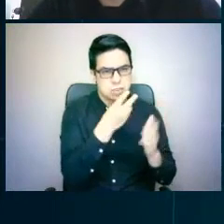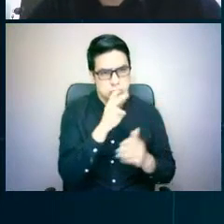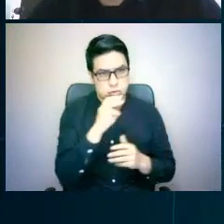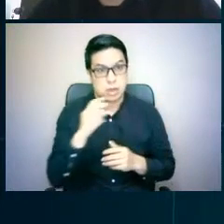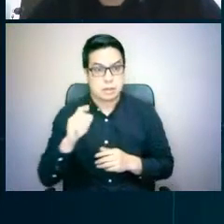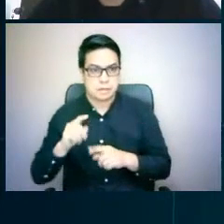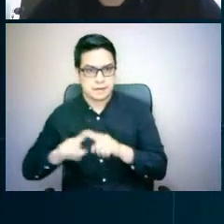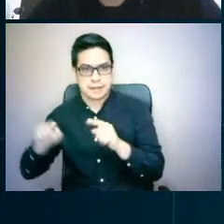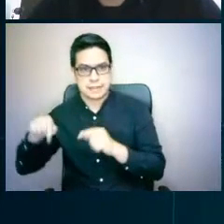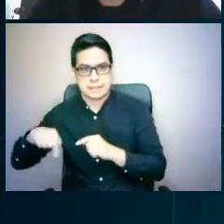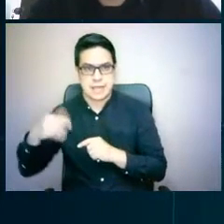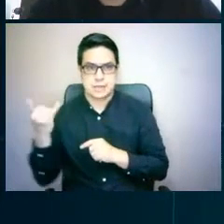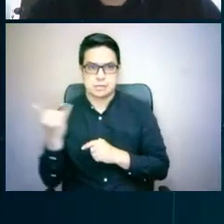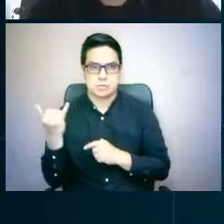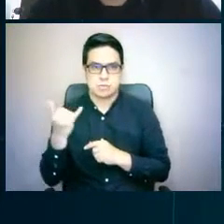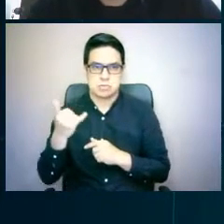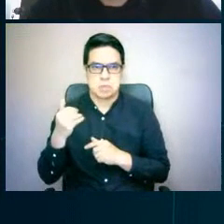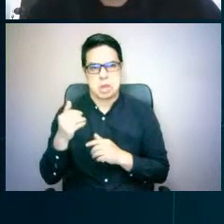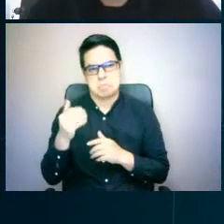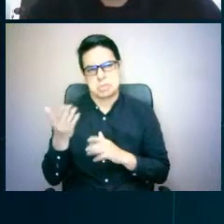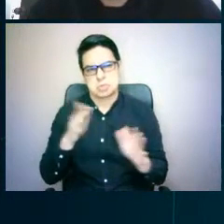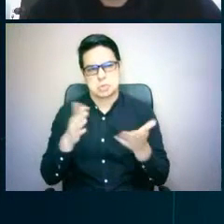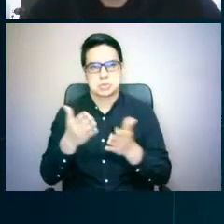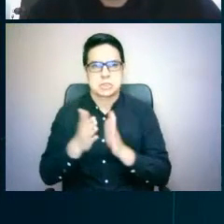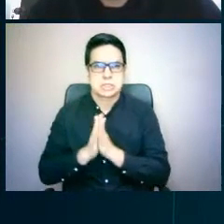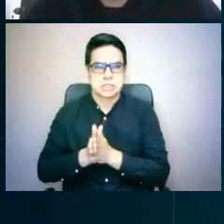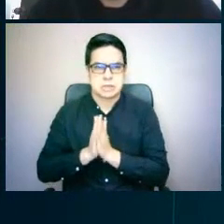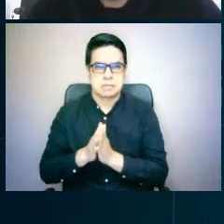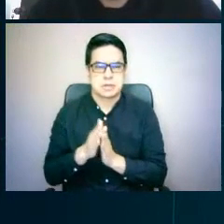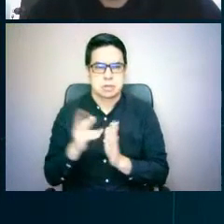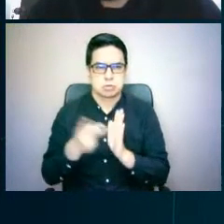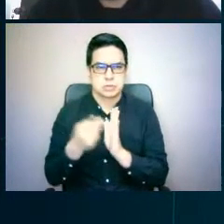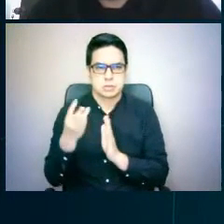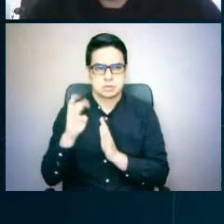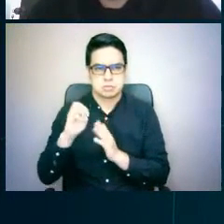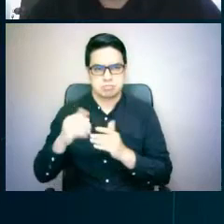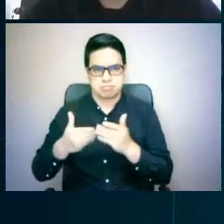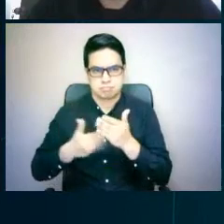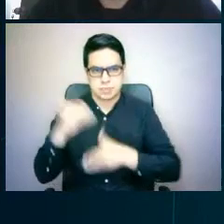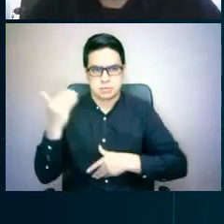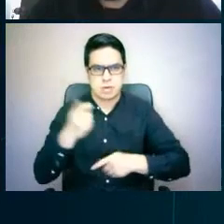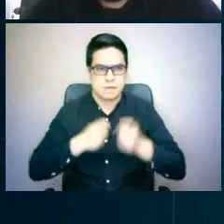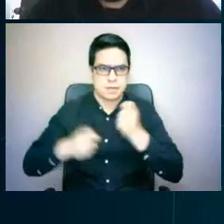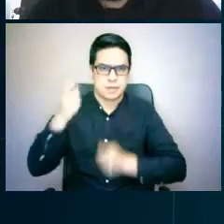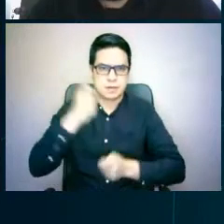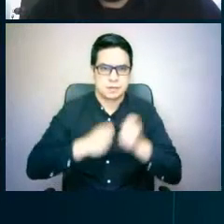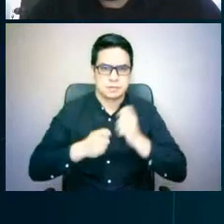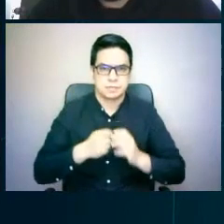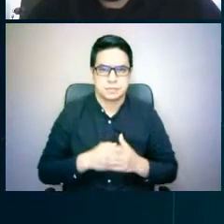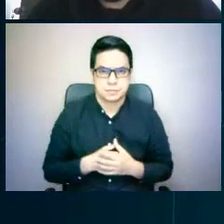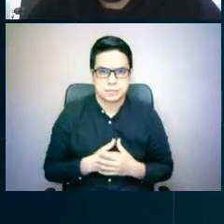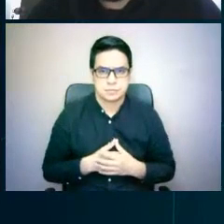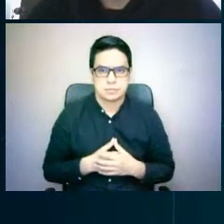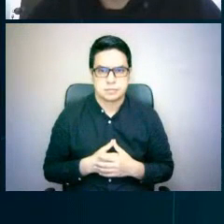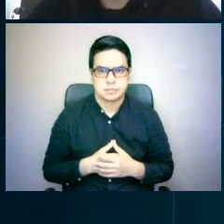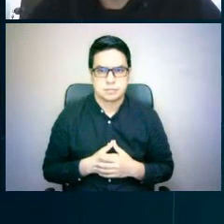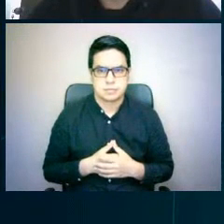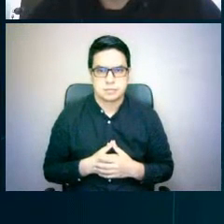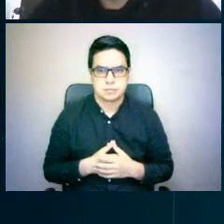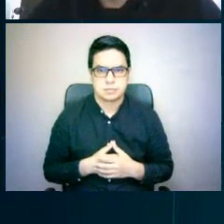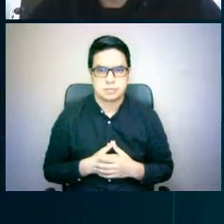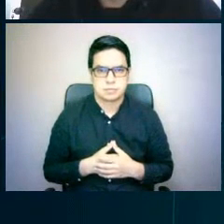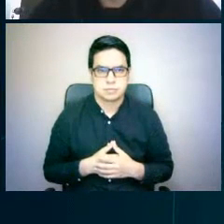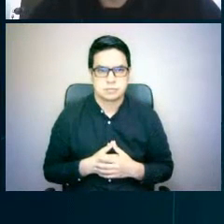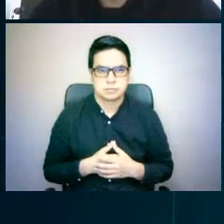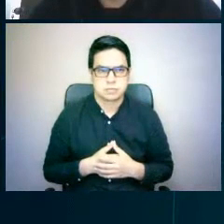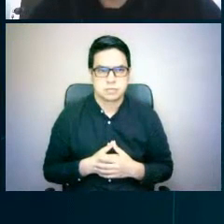año. Igual que General Electric, aquí tendríamos una bahía para una subestación